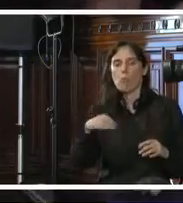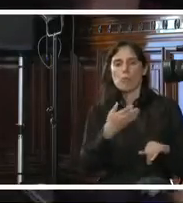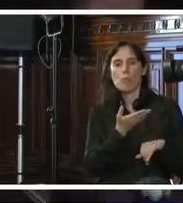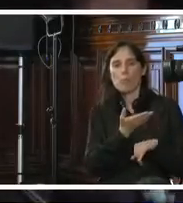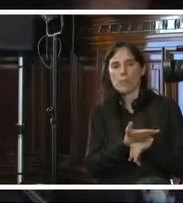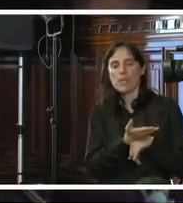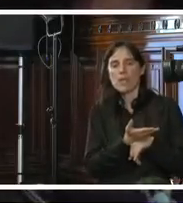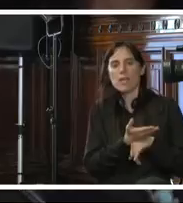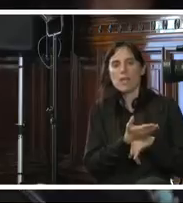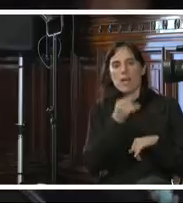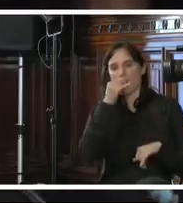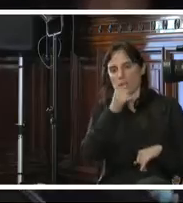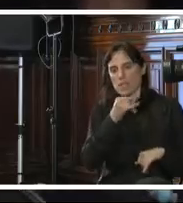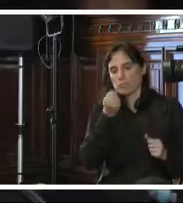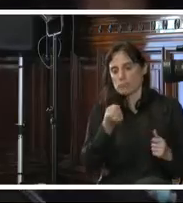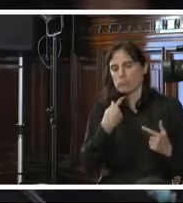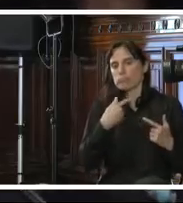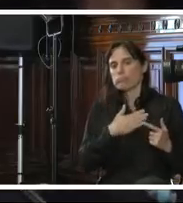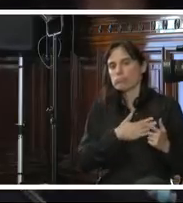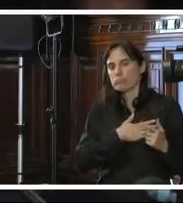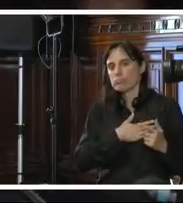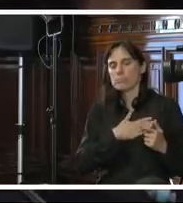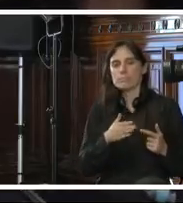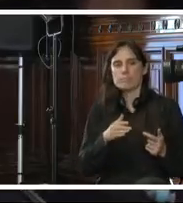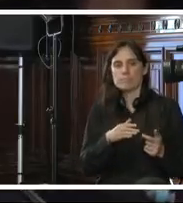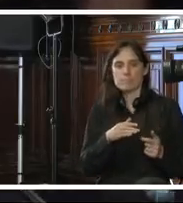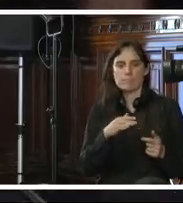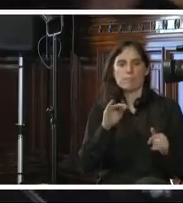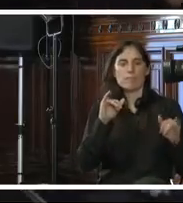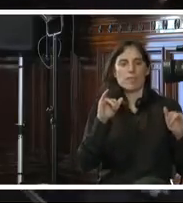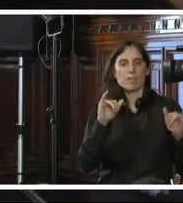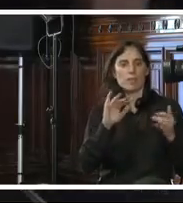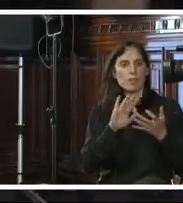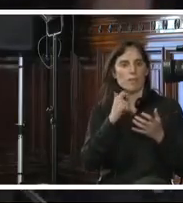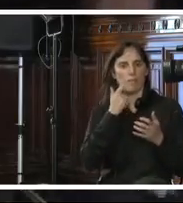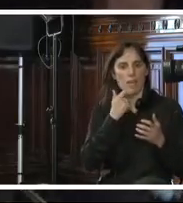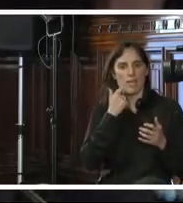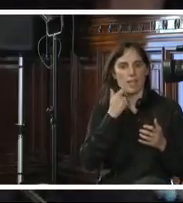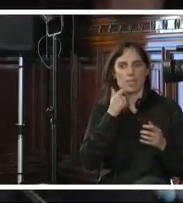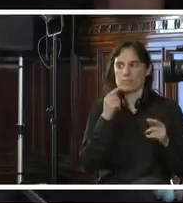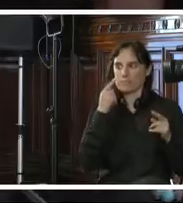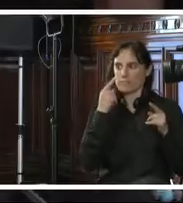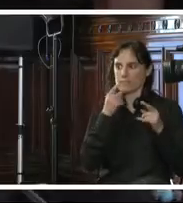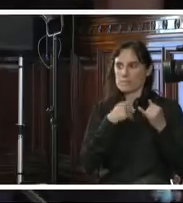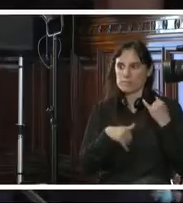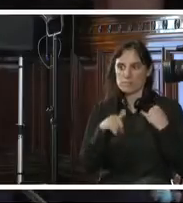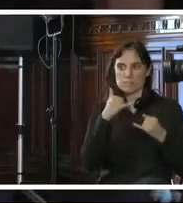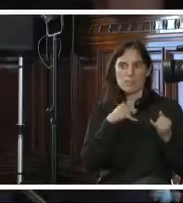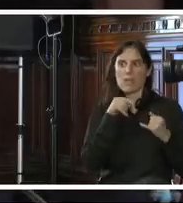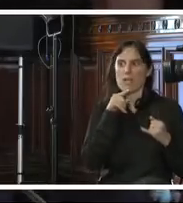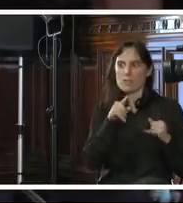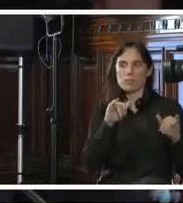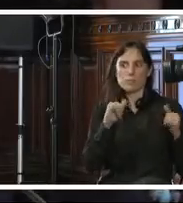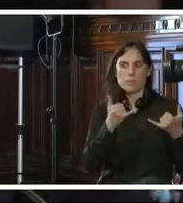esta declaración bajo protesta de decir verdad. Sin embargo, queda el reto de que eso que está en la